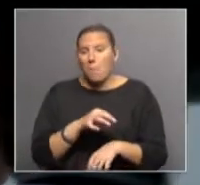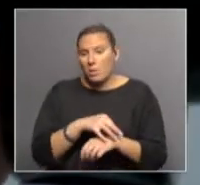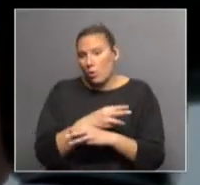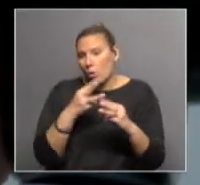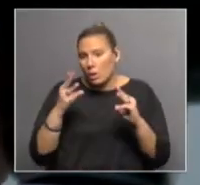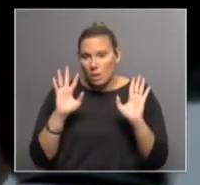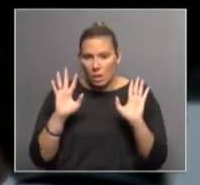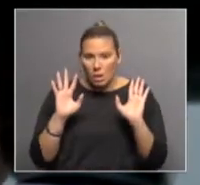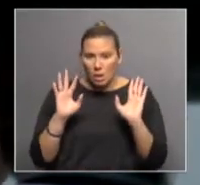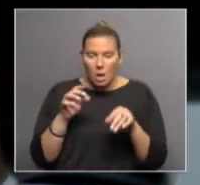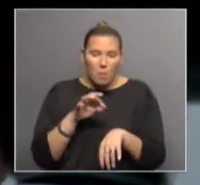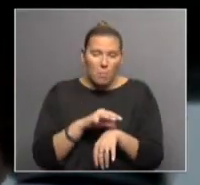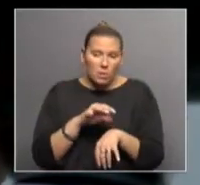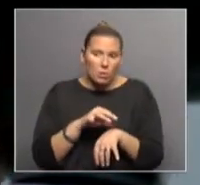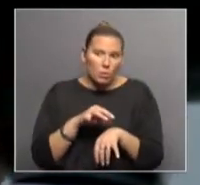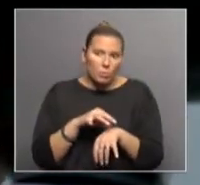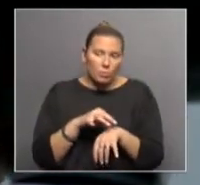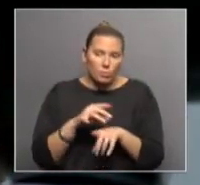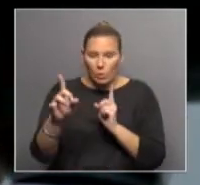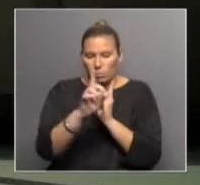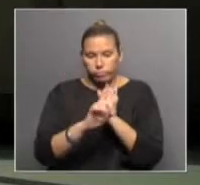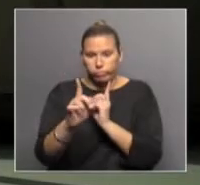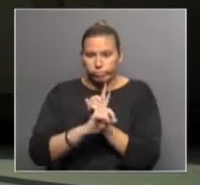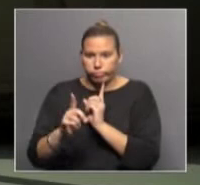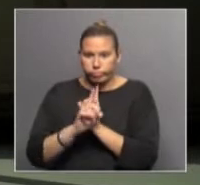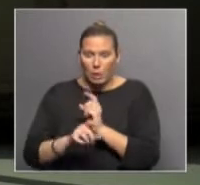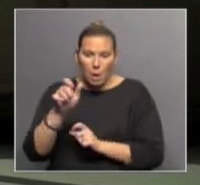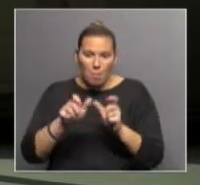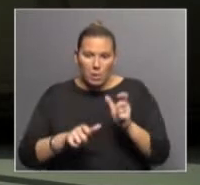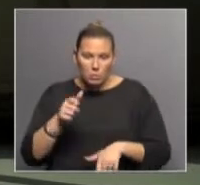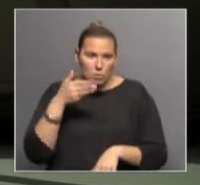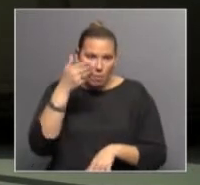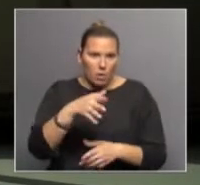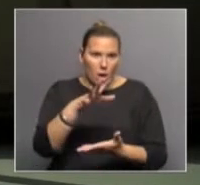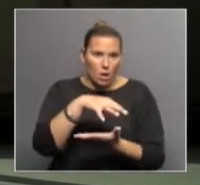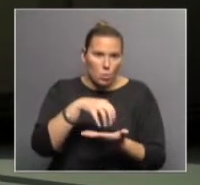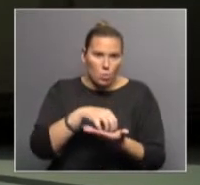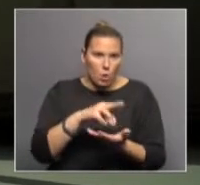generales, los médicos de referencia de las personas que se atienden en sus prestadores de salud.